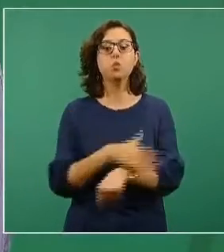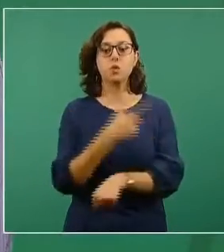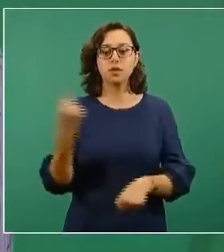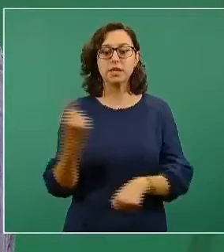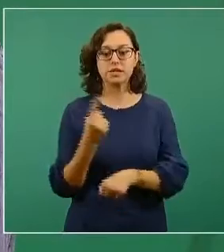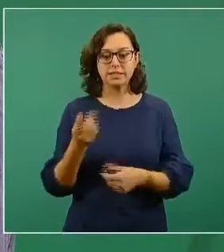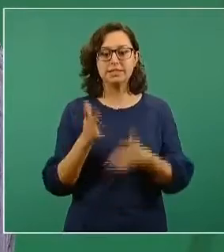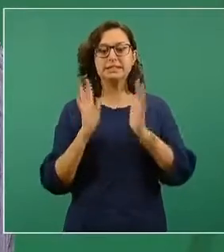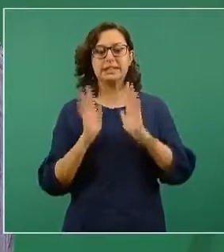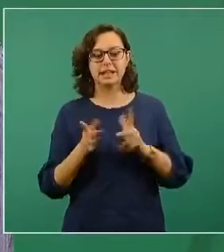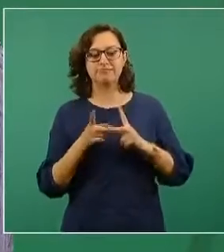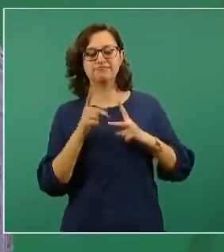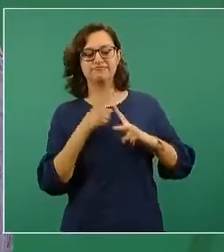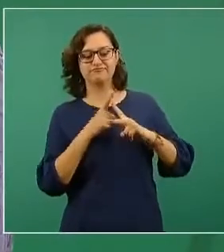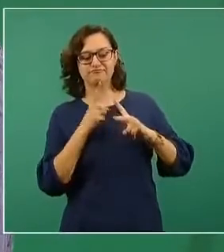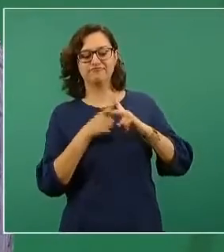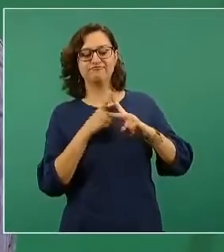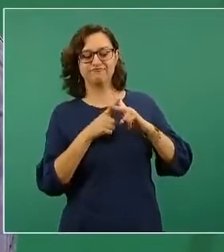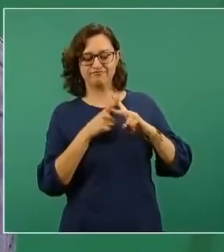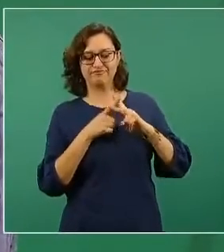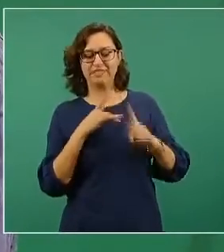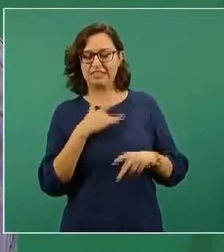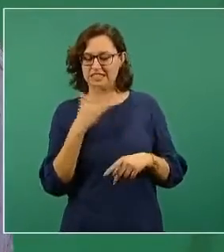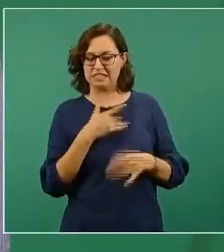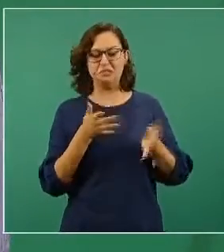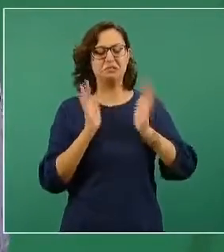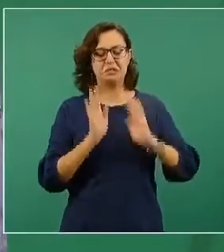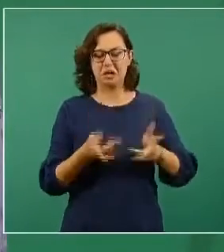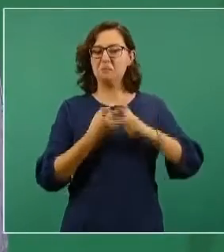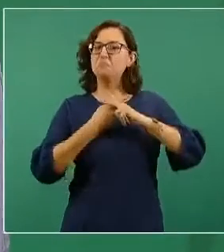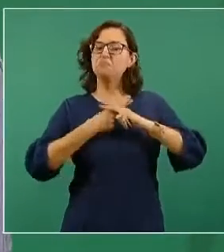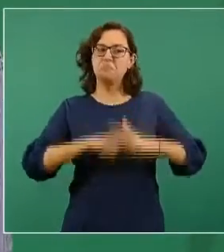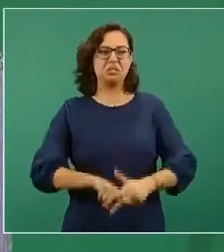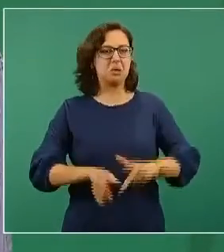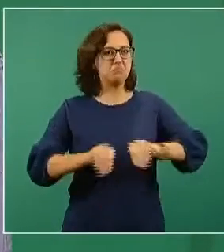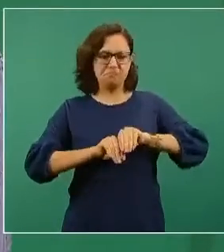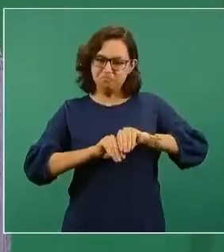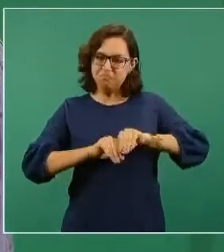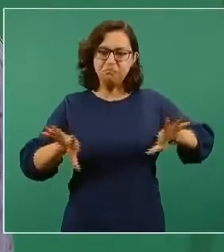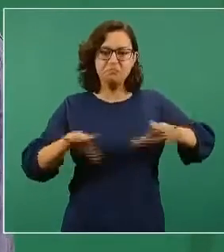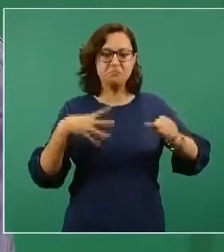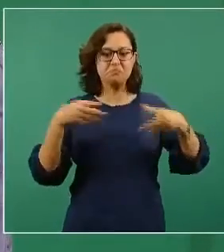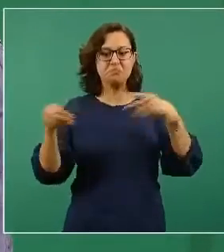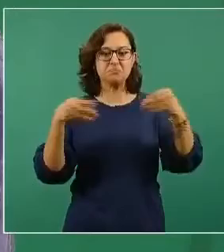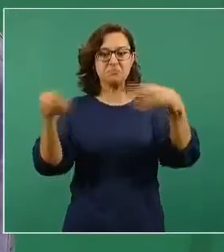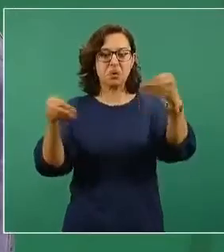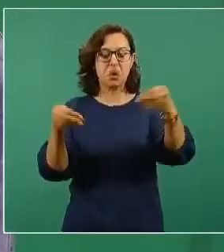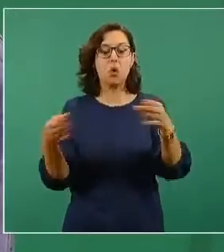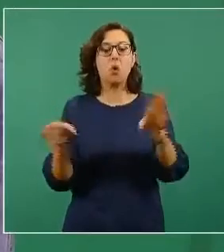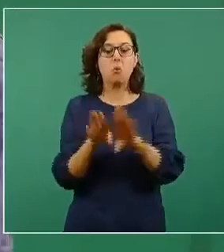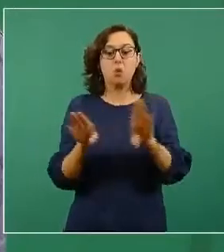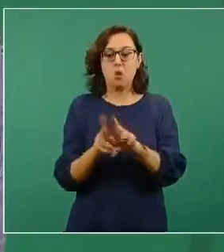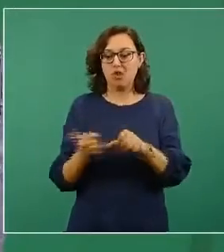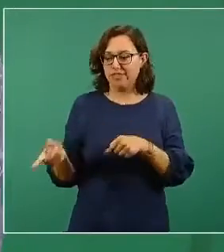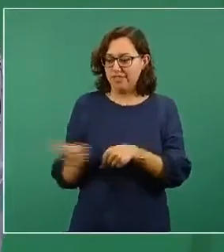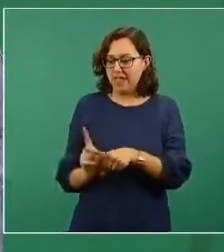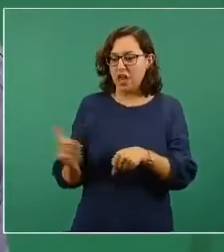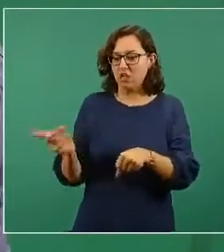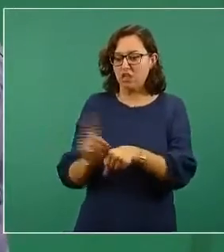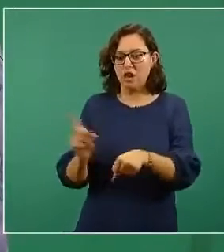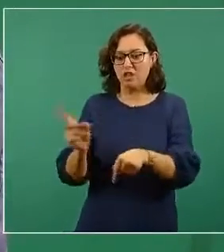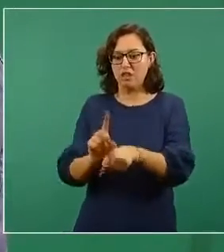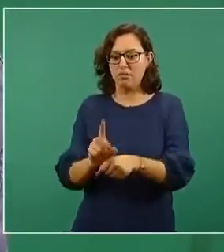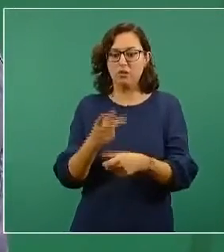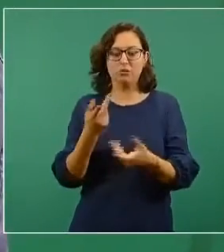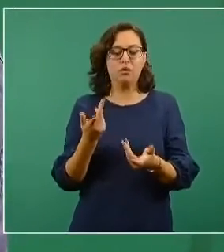el punto de inflexión. Y en ese momento teníamos un cambio de 3 a 4 casos diarios hacia